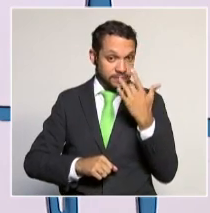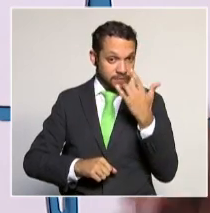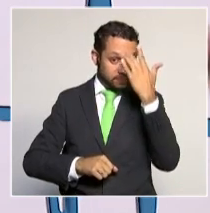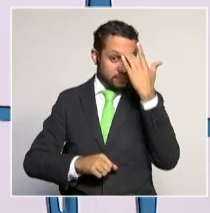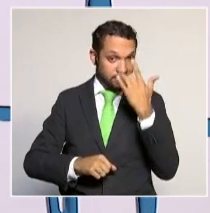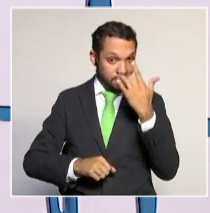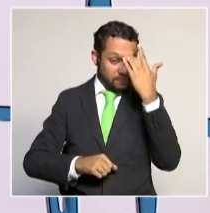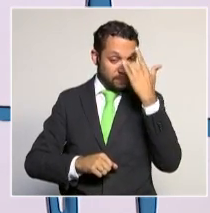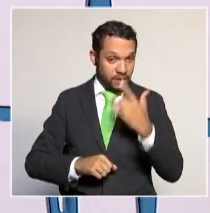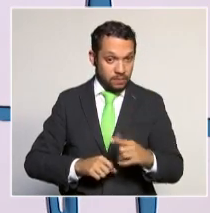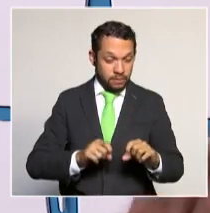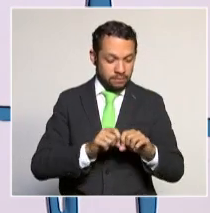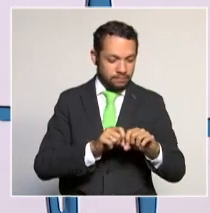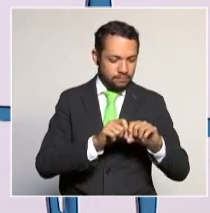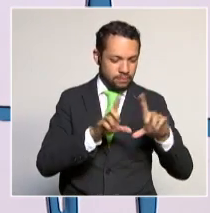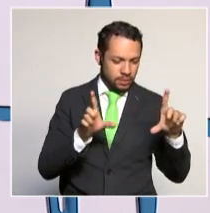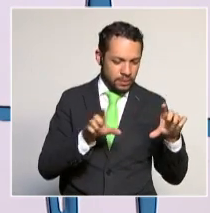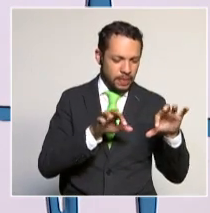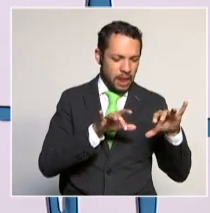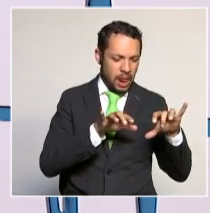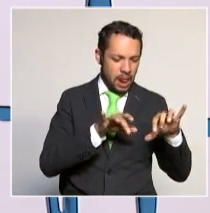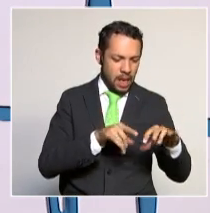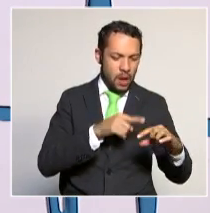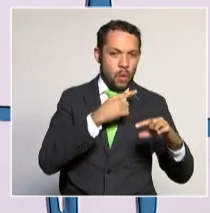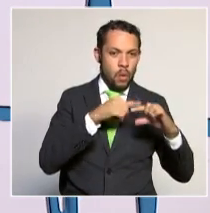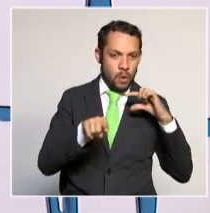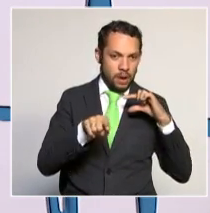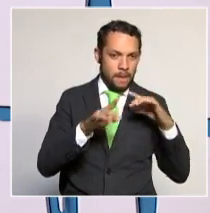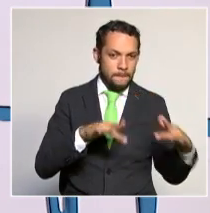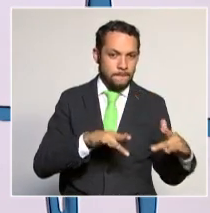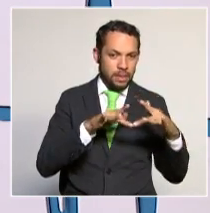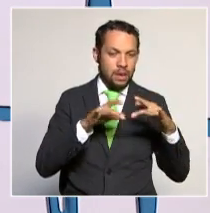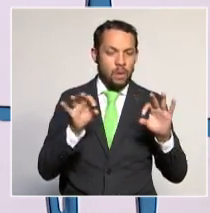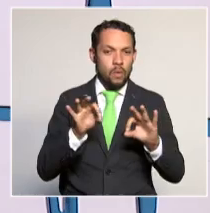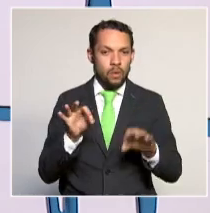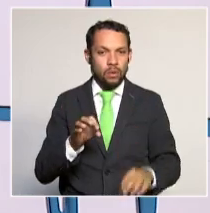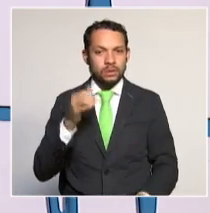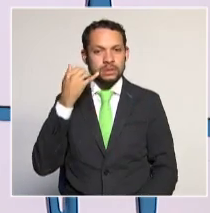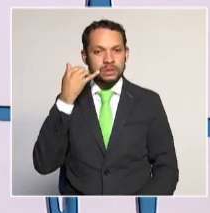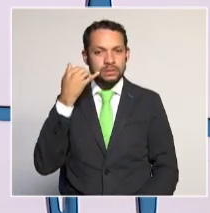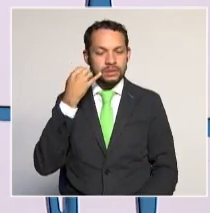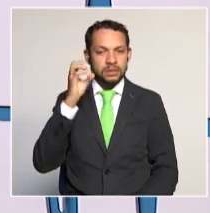Dr. Rojas, y también tendremos habilitada la línea